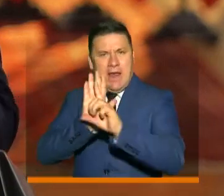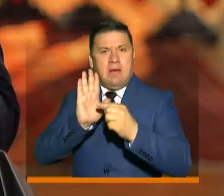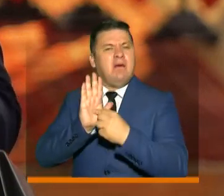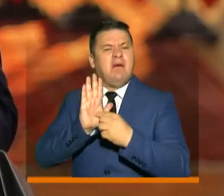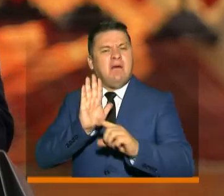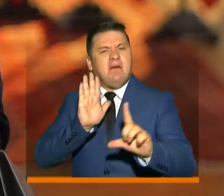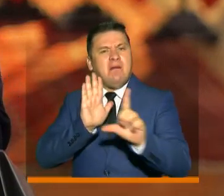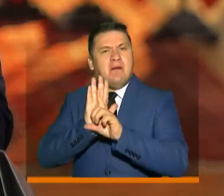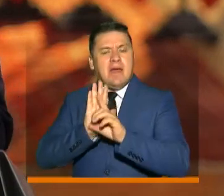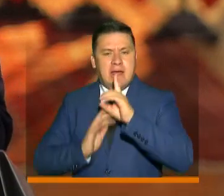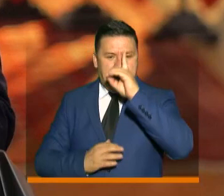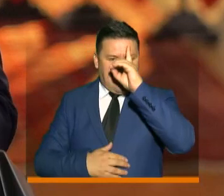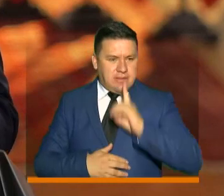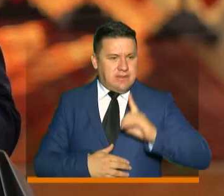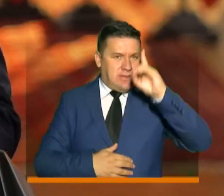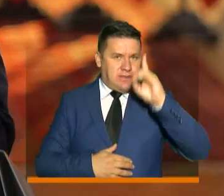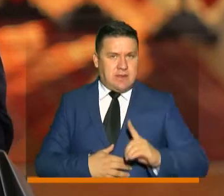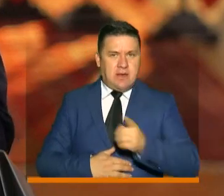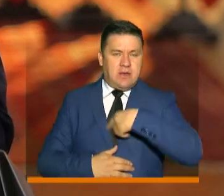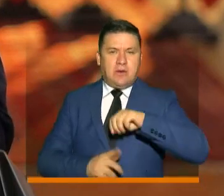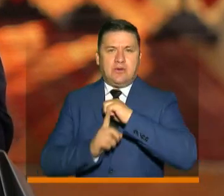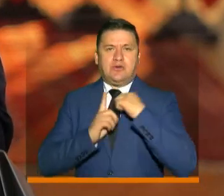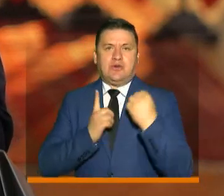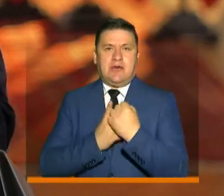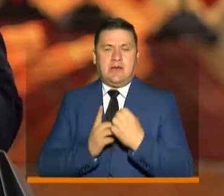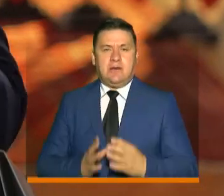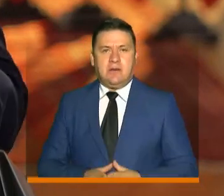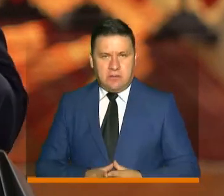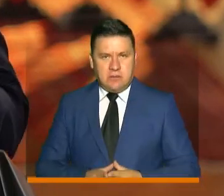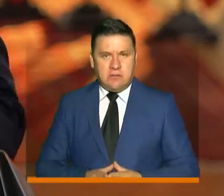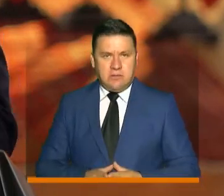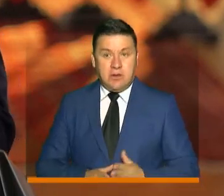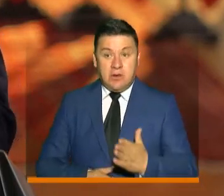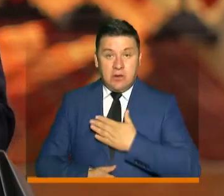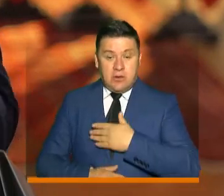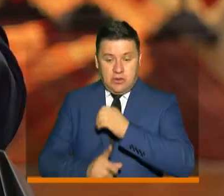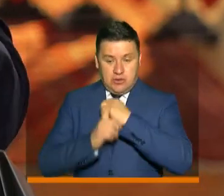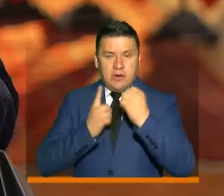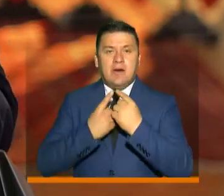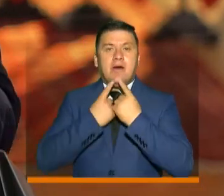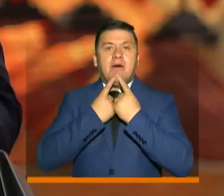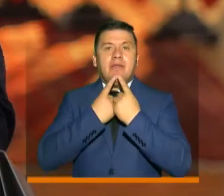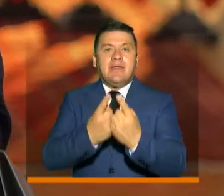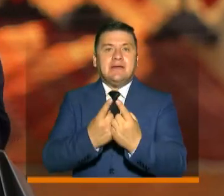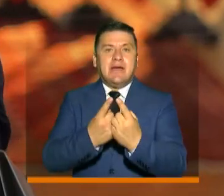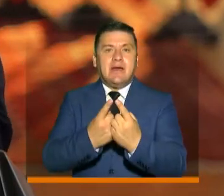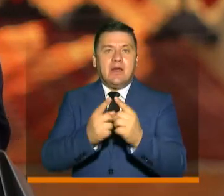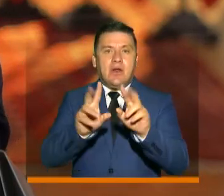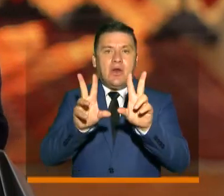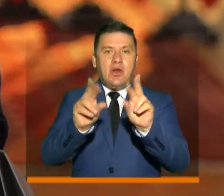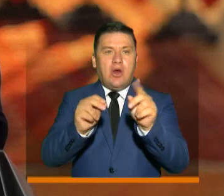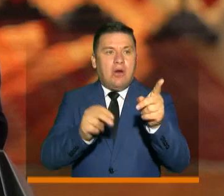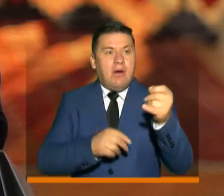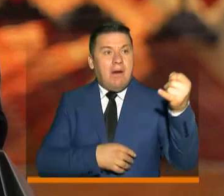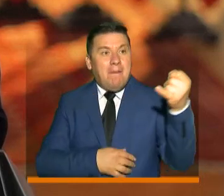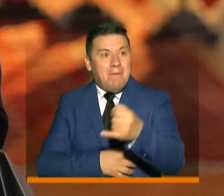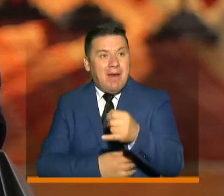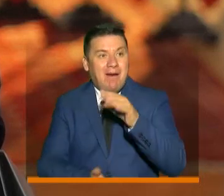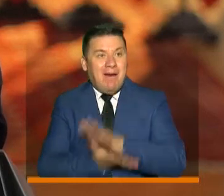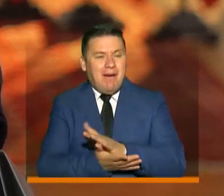materializa en decisiones que tomamos como sociedad y como socia le decimos no a los violadores